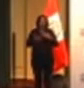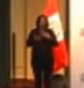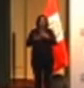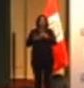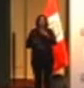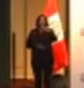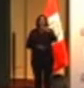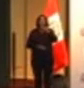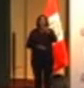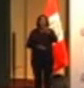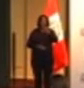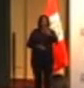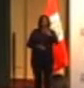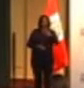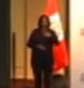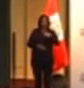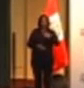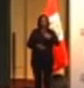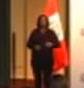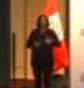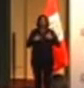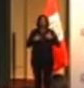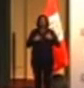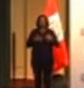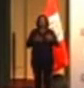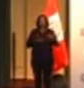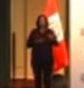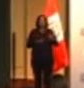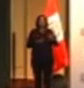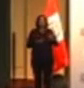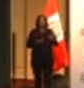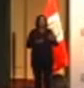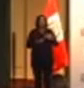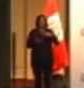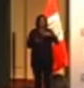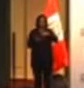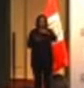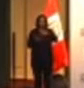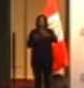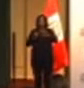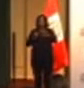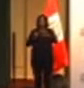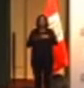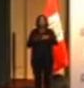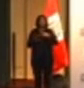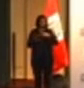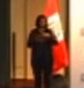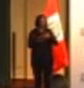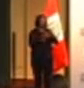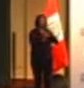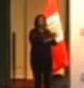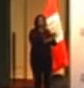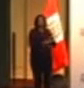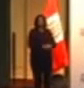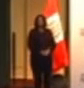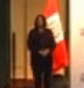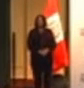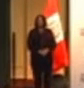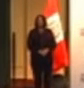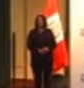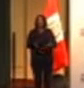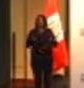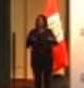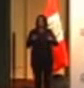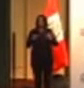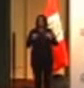yo vivo. Y las comunicaciones que ustedes envían a mi correo, yo los envío. Y